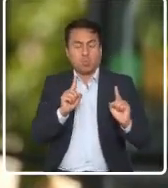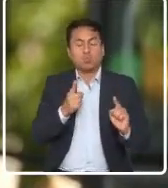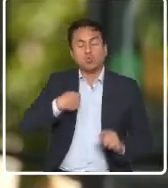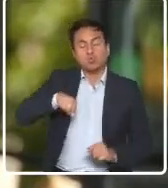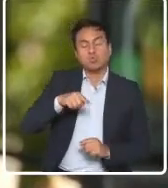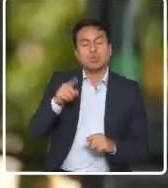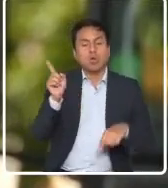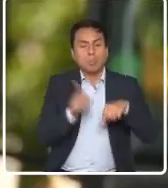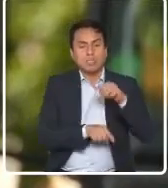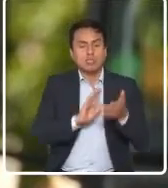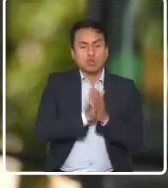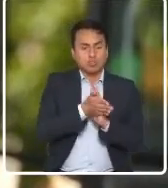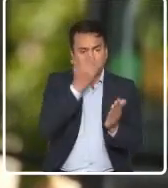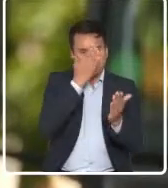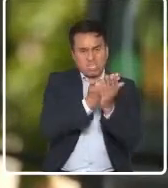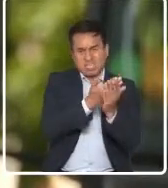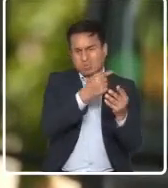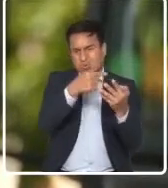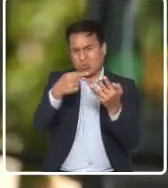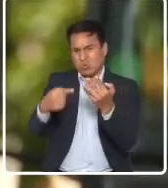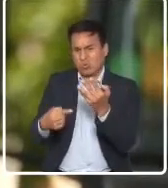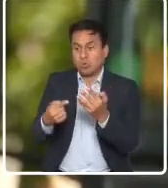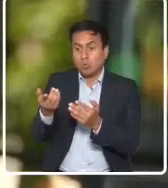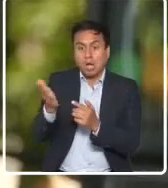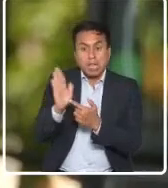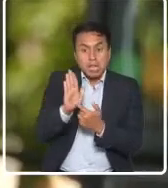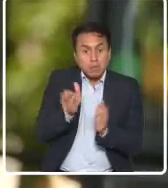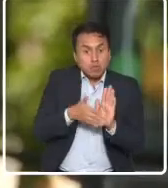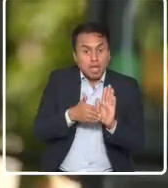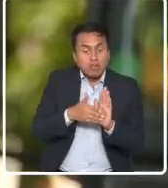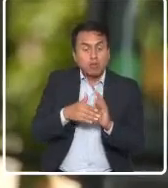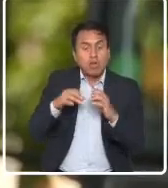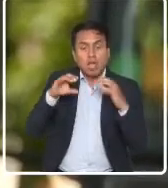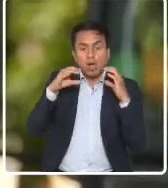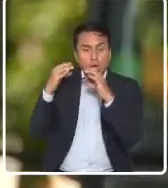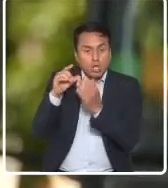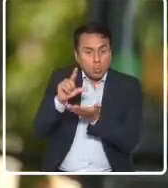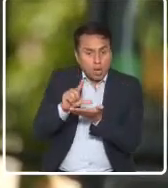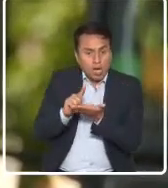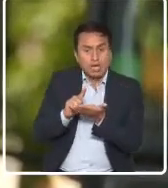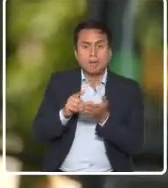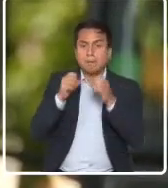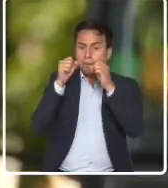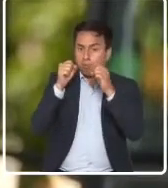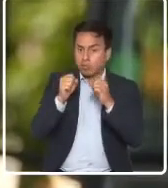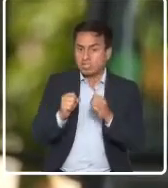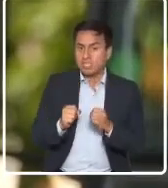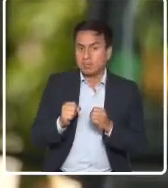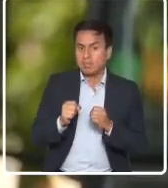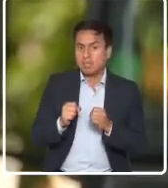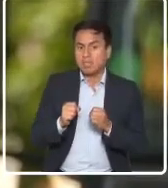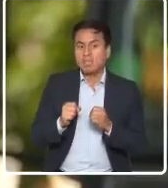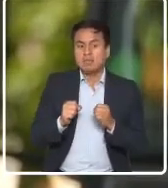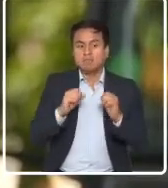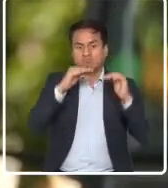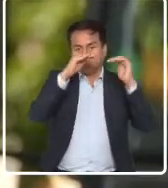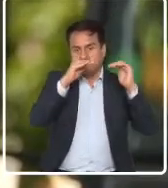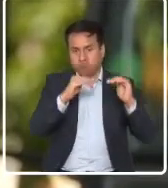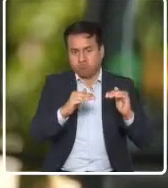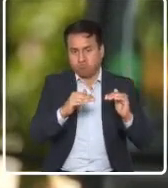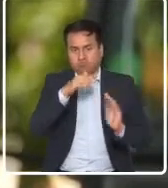la vamos a combatir en todos sus frentes. Y tal como ustedes han demostrado aquí en Cauquenes, es posible detener esa curva